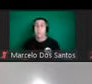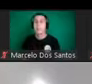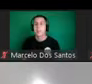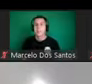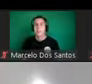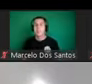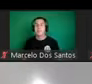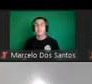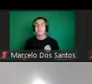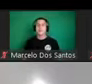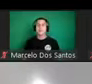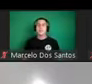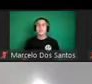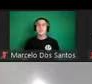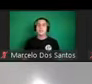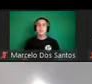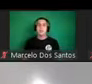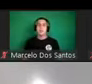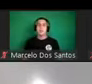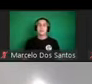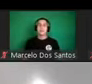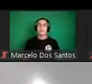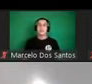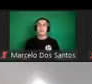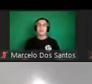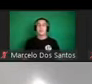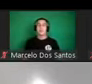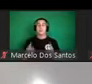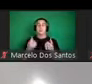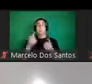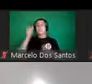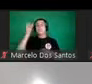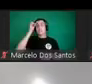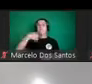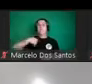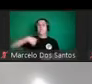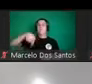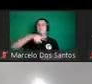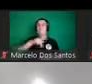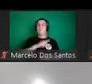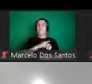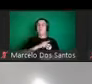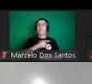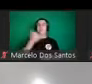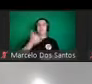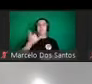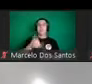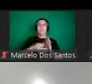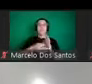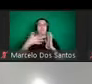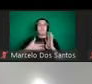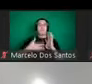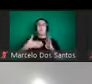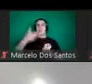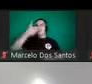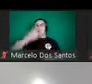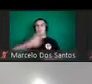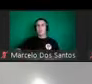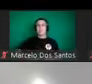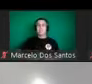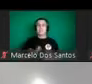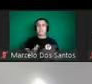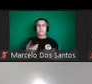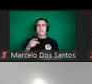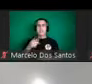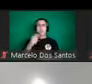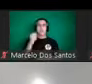personal. Creo que vamos a ser personas de una mayor condición, de mayor valor, realmente partimos de parte de cada una